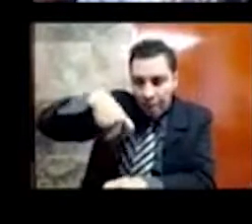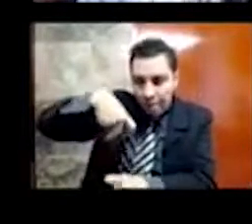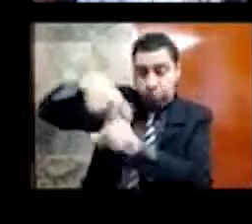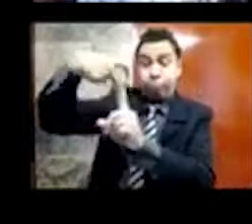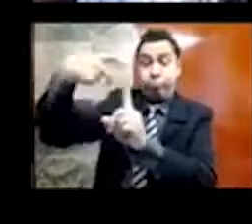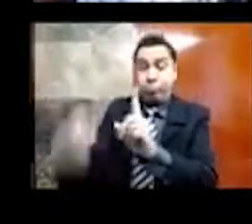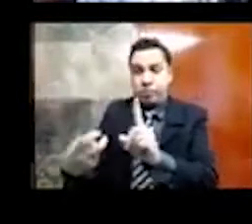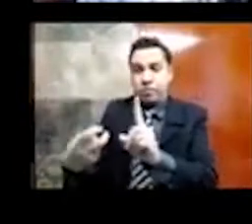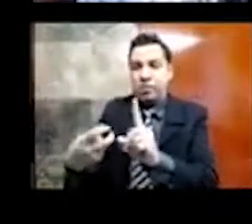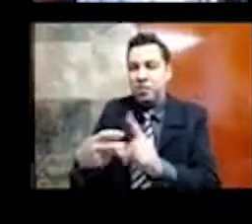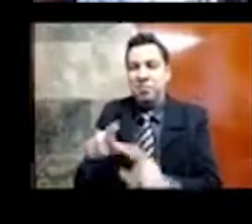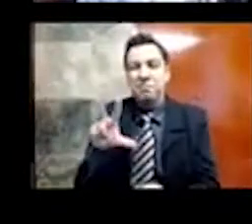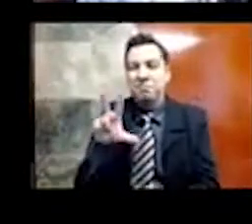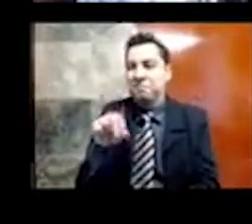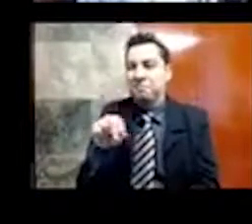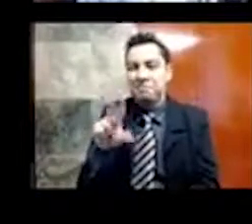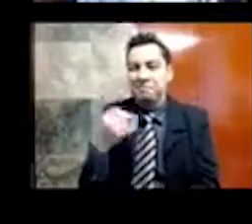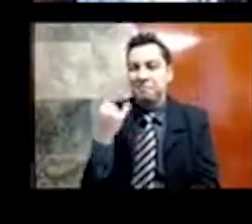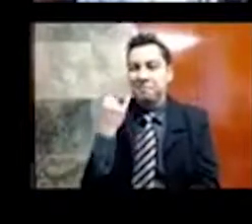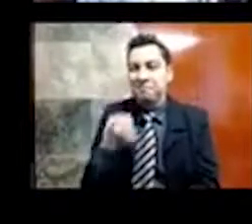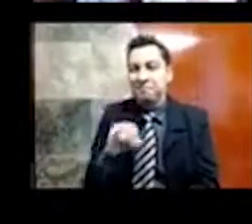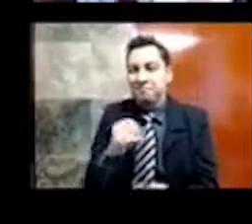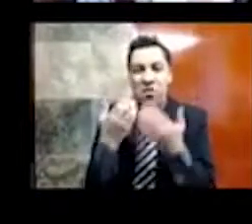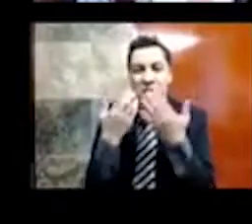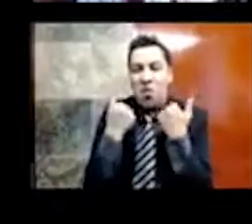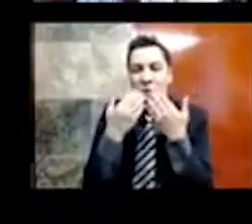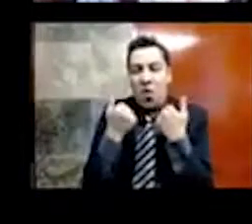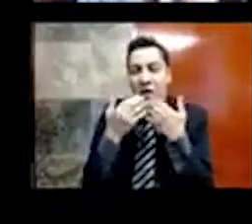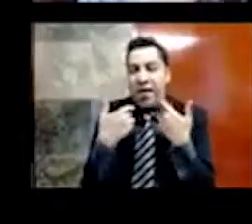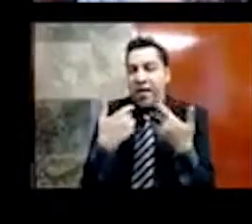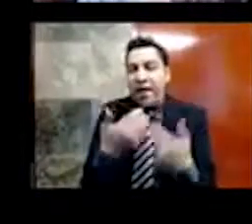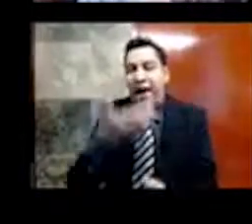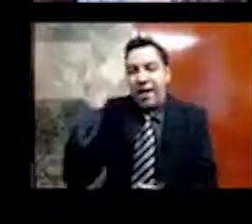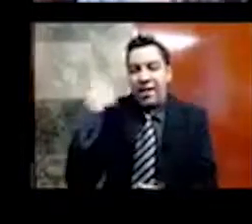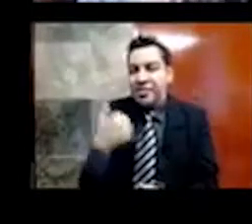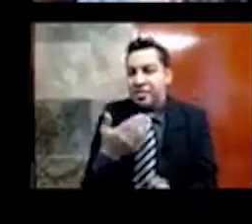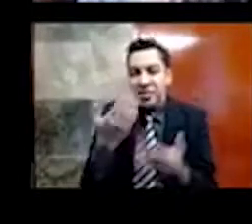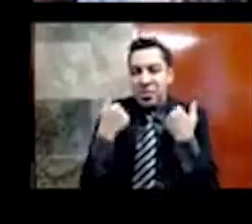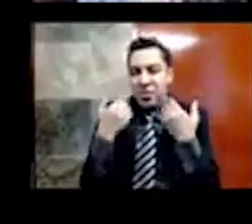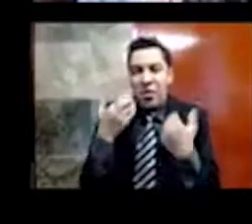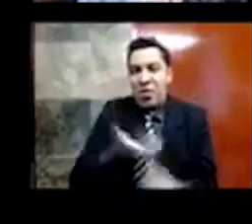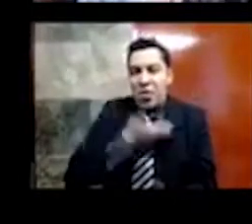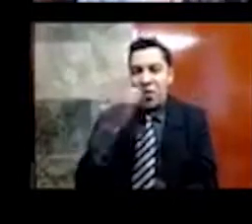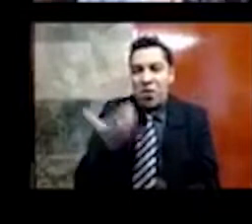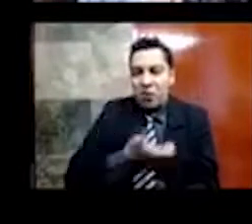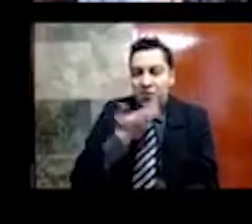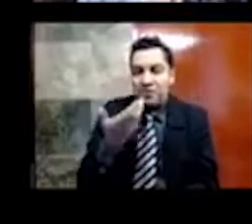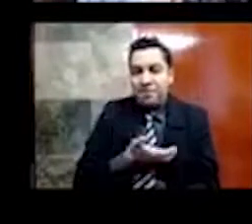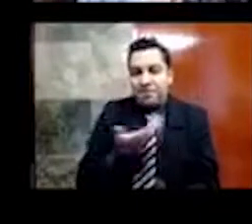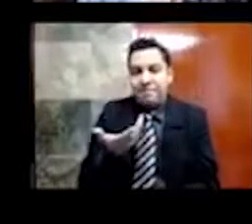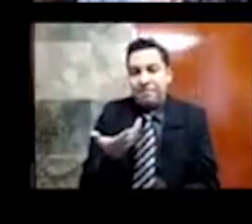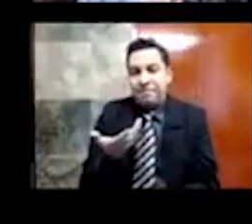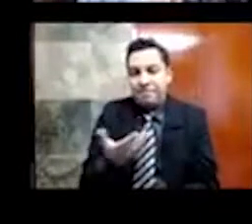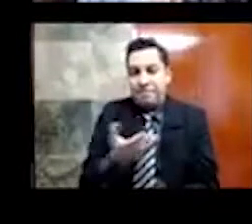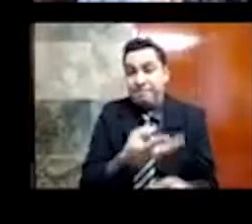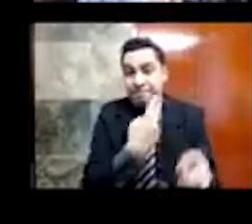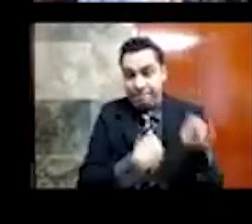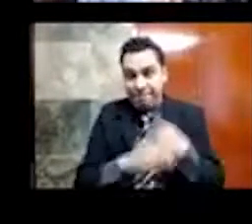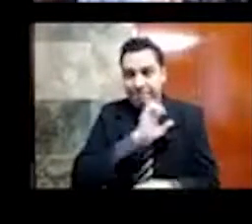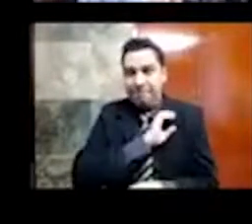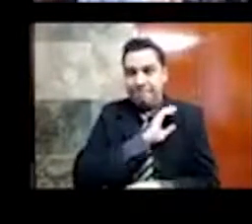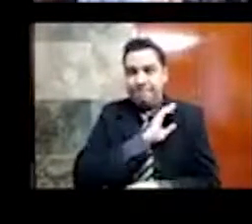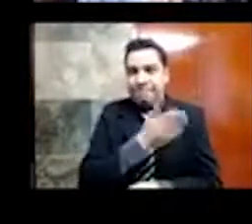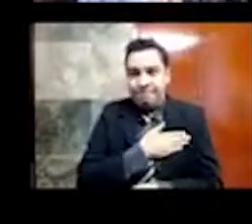de criminal en la propia España, ¿sí? Y lo logra, pues le dispensan esa matanza de